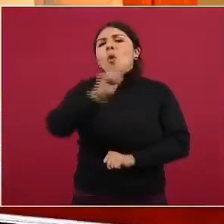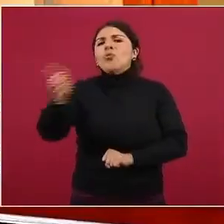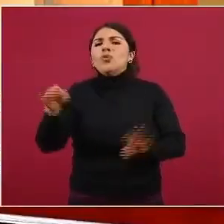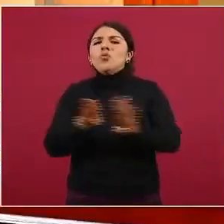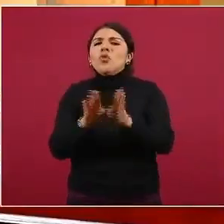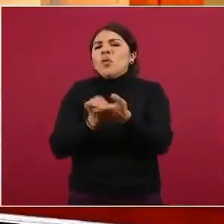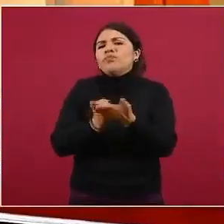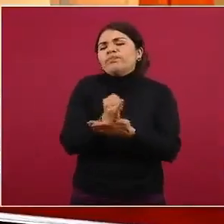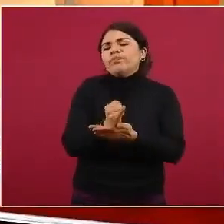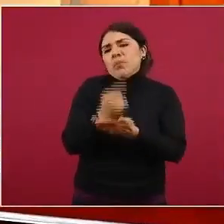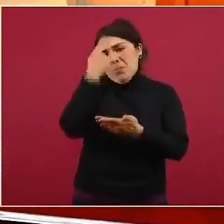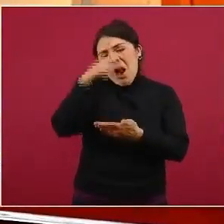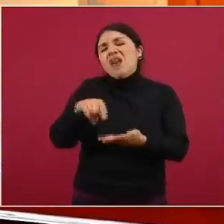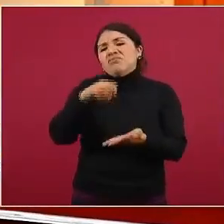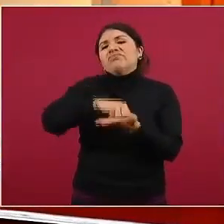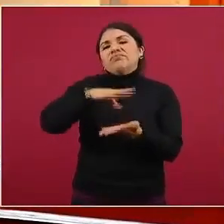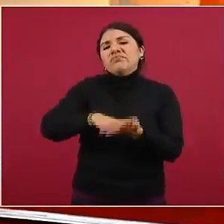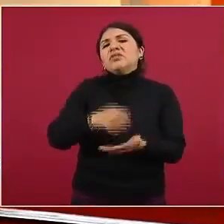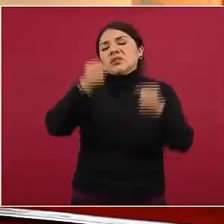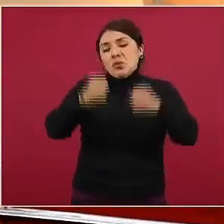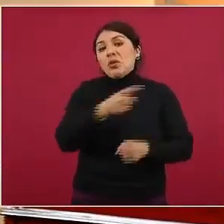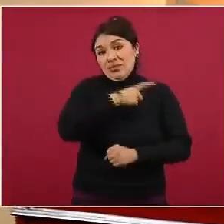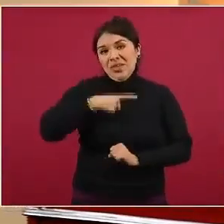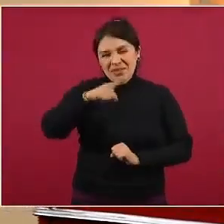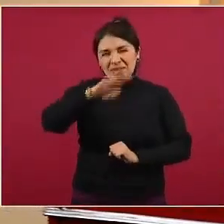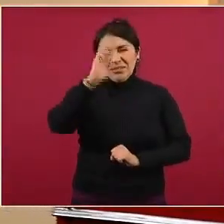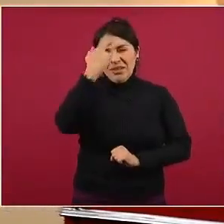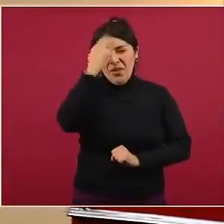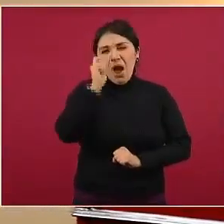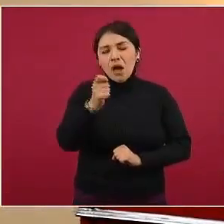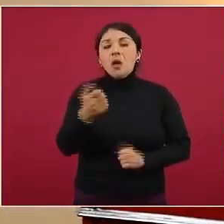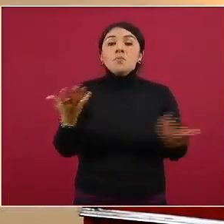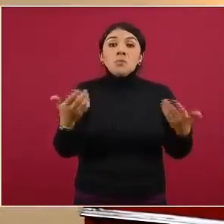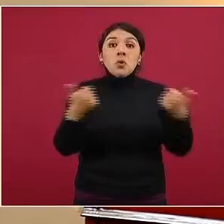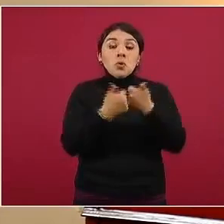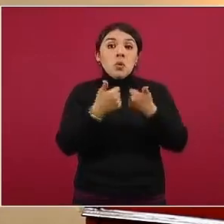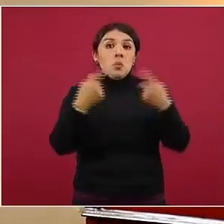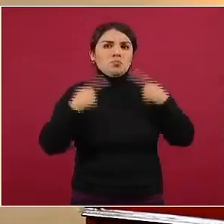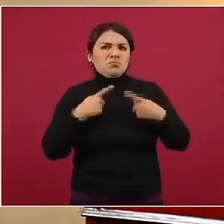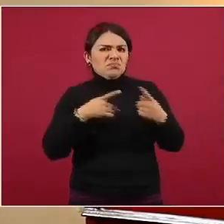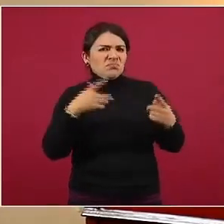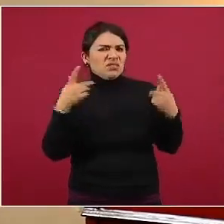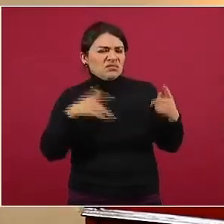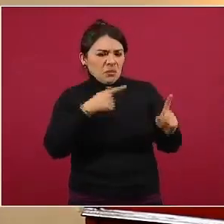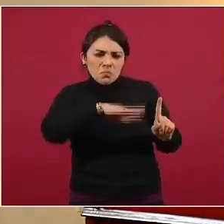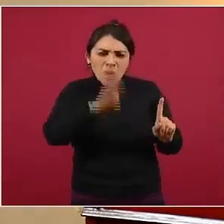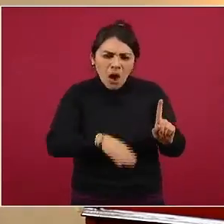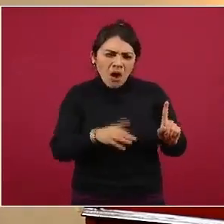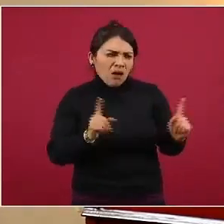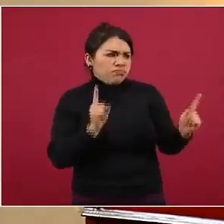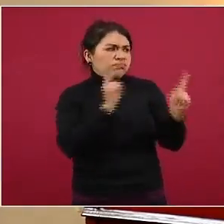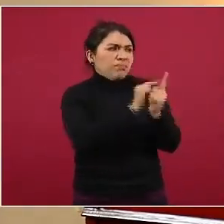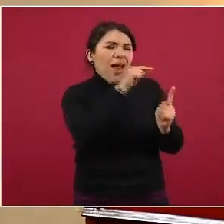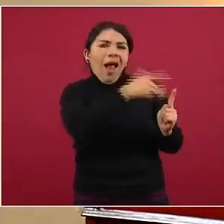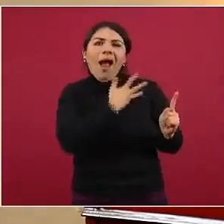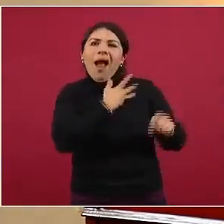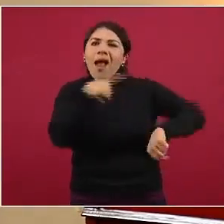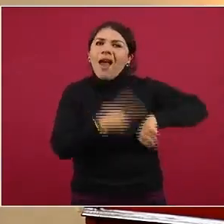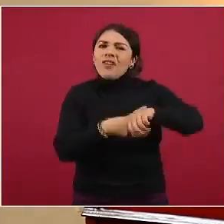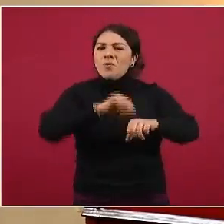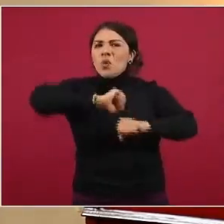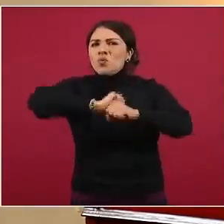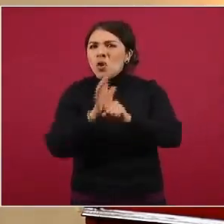de confirmación, que es importante recordar que son ya sea por asociación epidemiológica, es decir, que